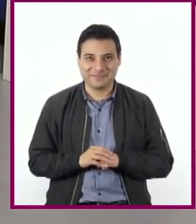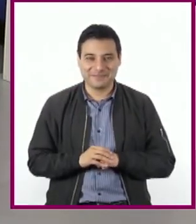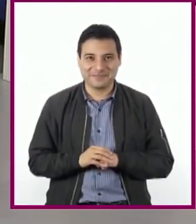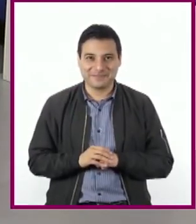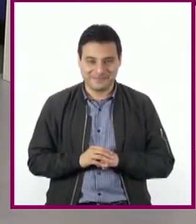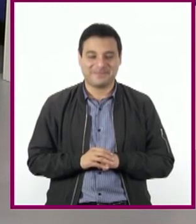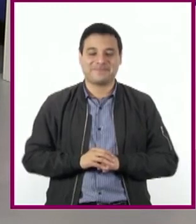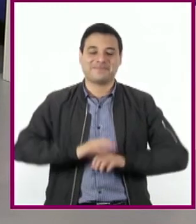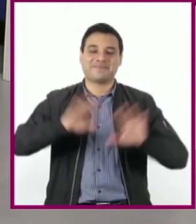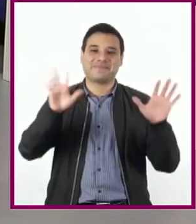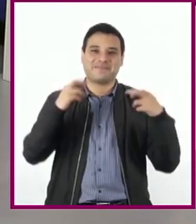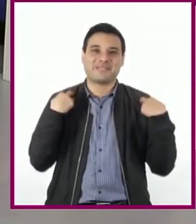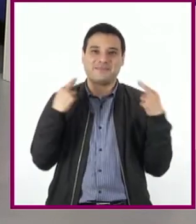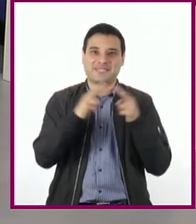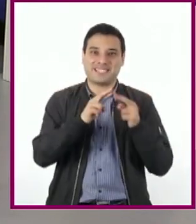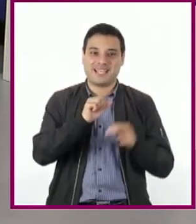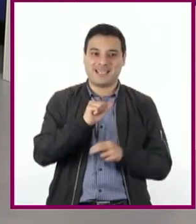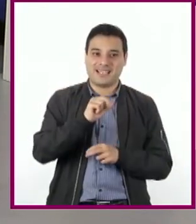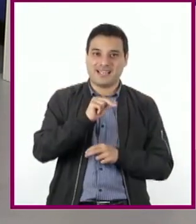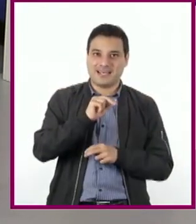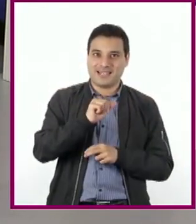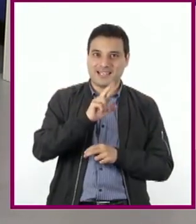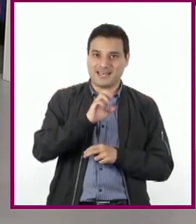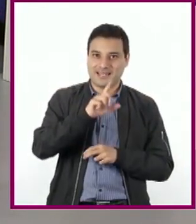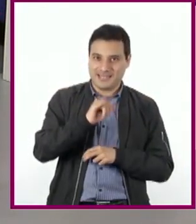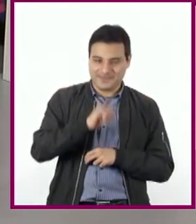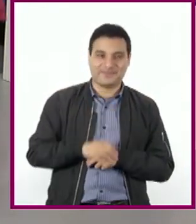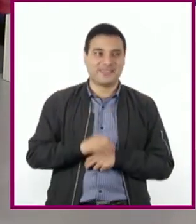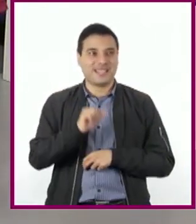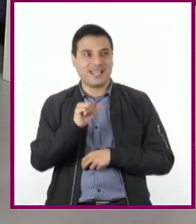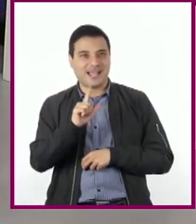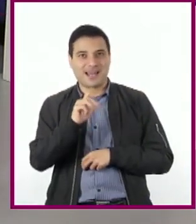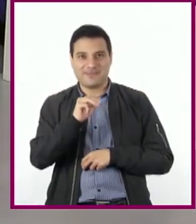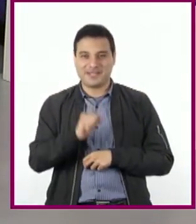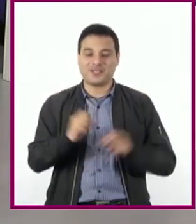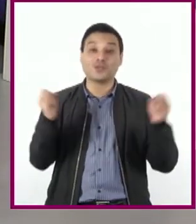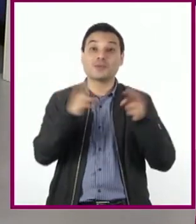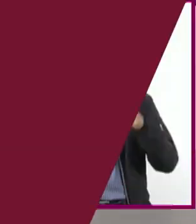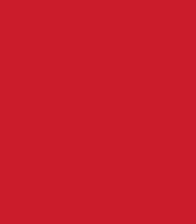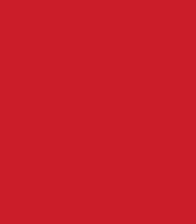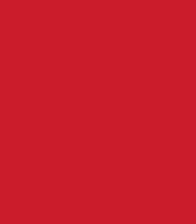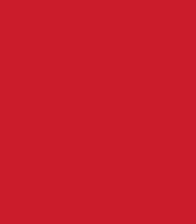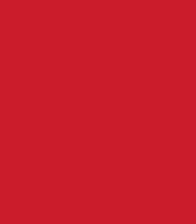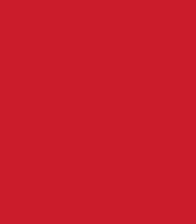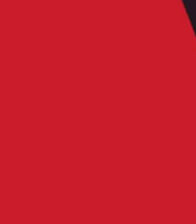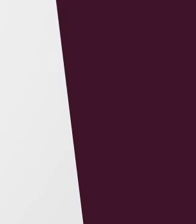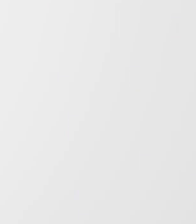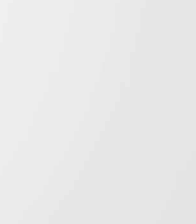Se despiden sus maestras Anareli y Alma. ¡Hasta pronto!